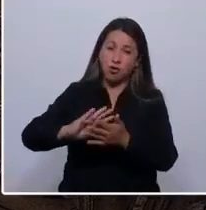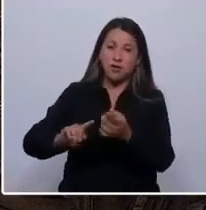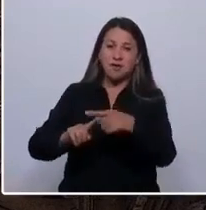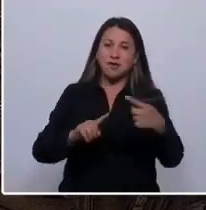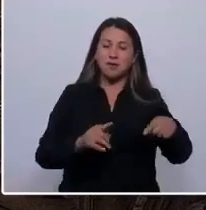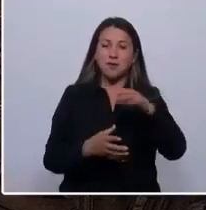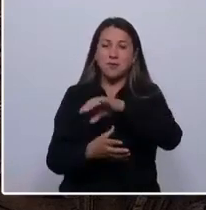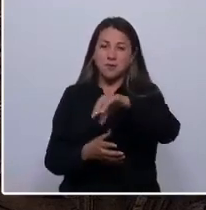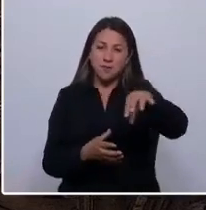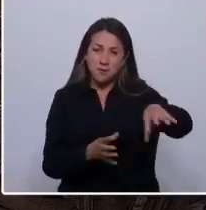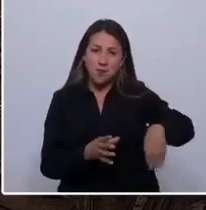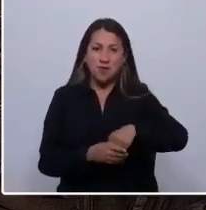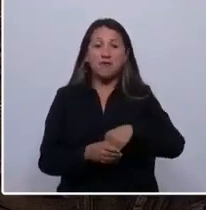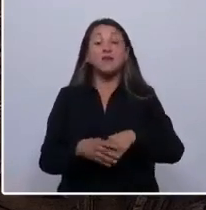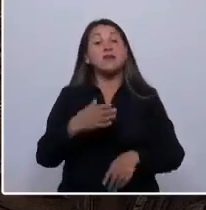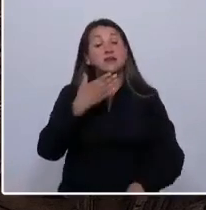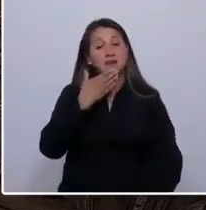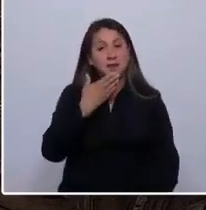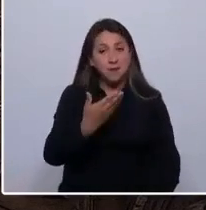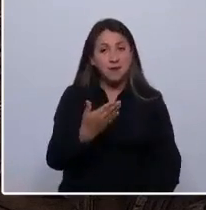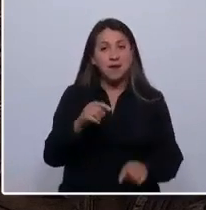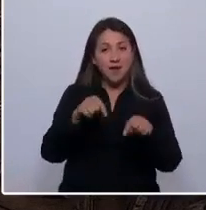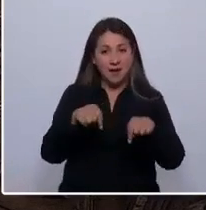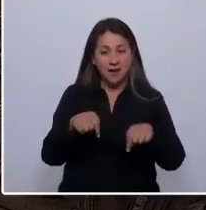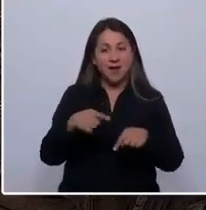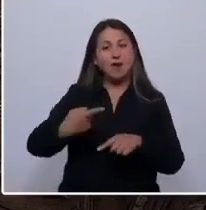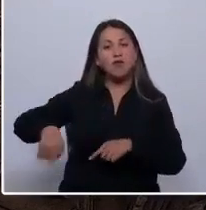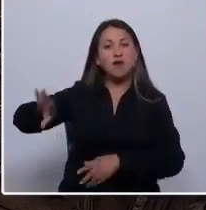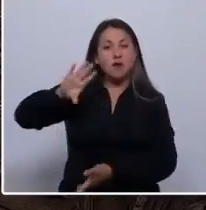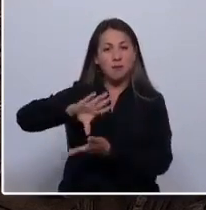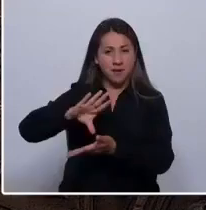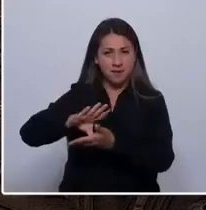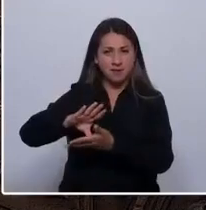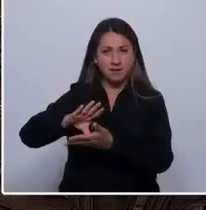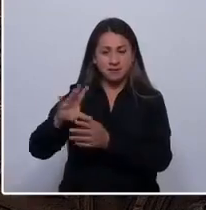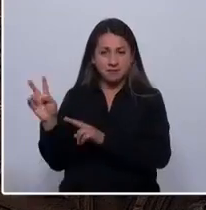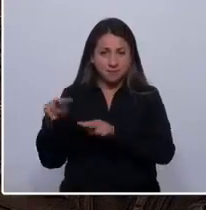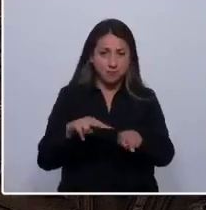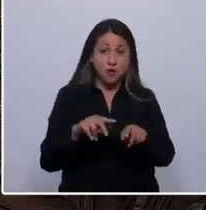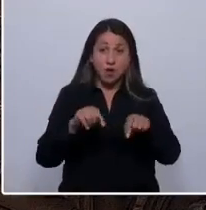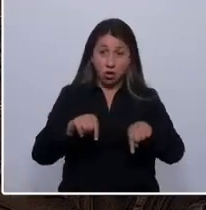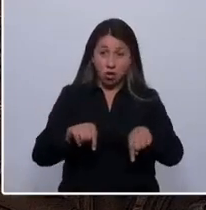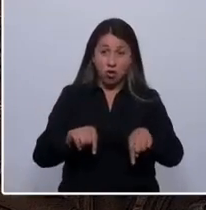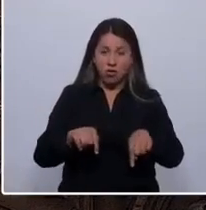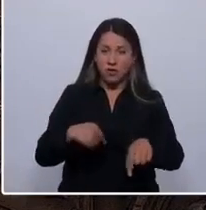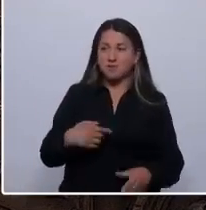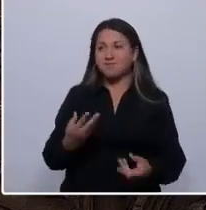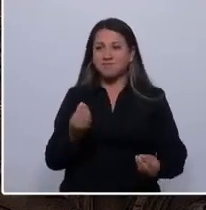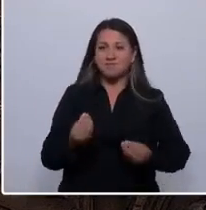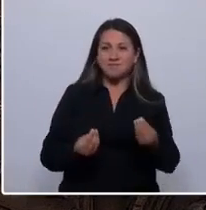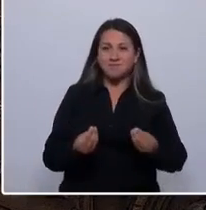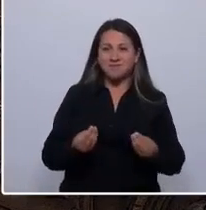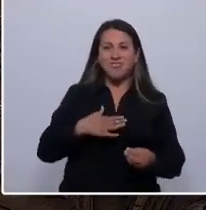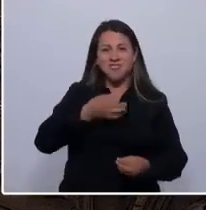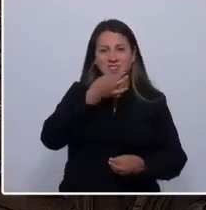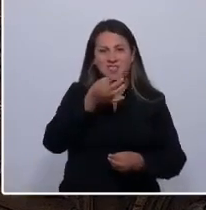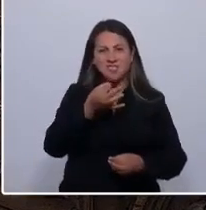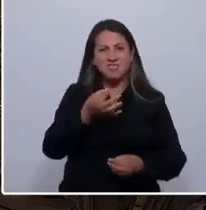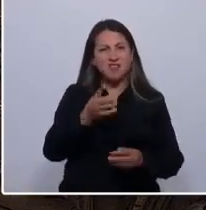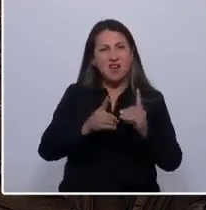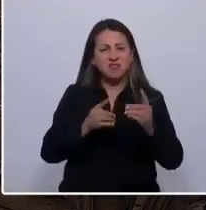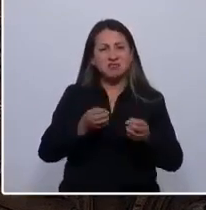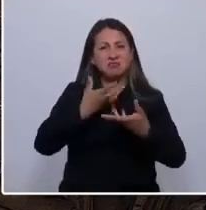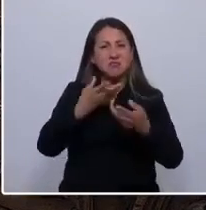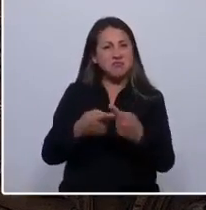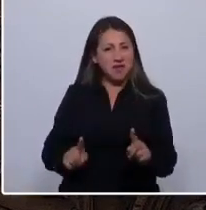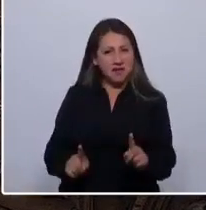y también a las que se encuentran en el extranjero. Hoy estaba inquieta por decir algo diferente. Por